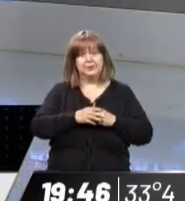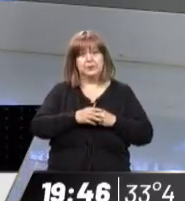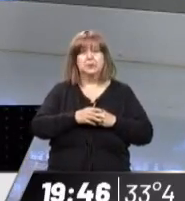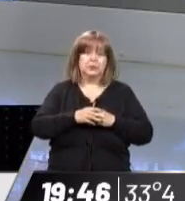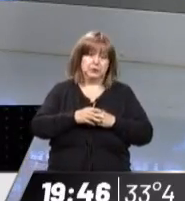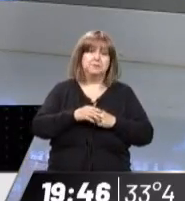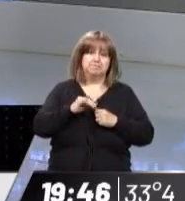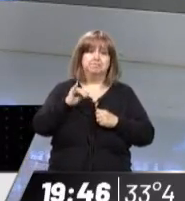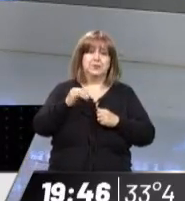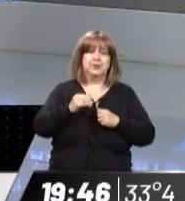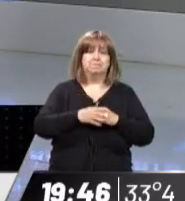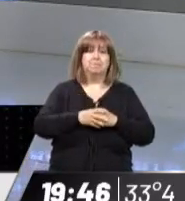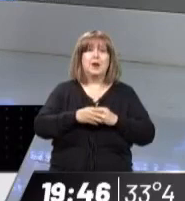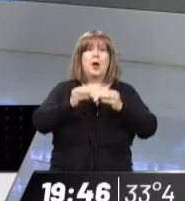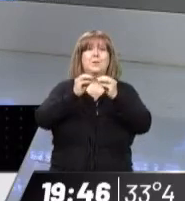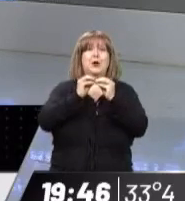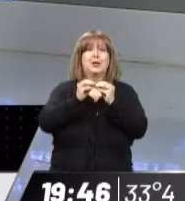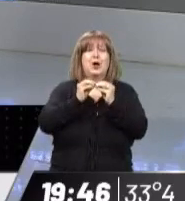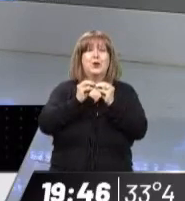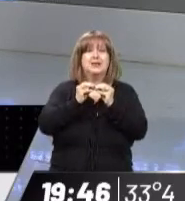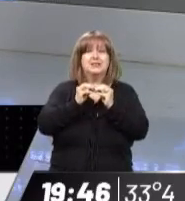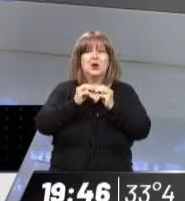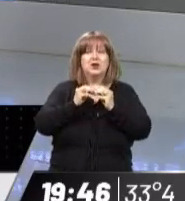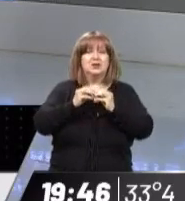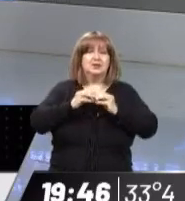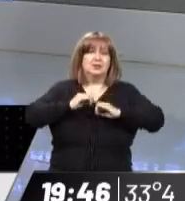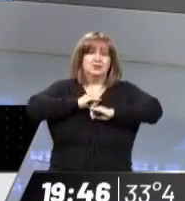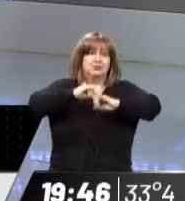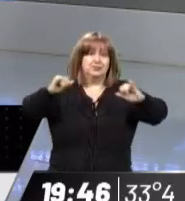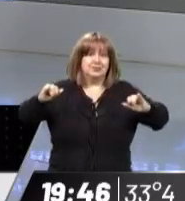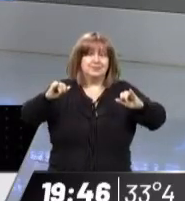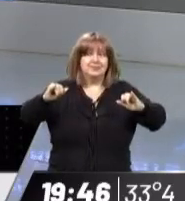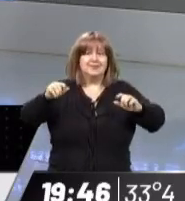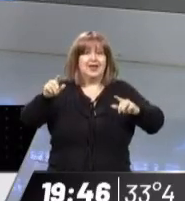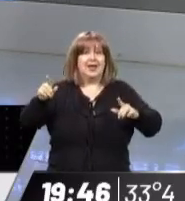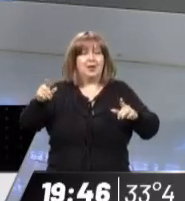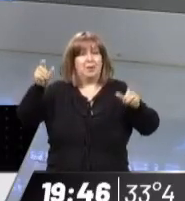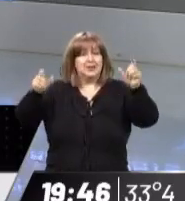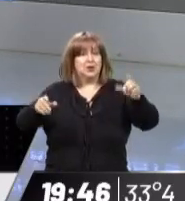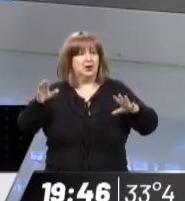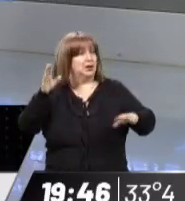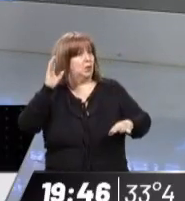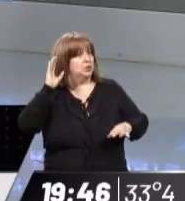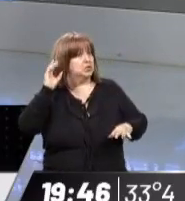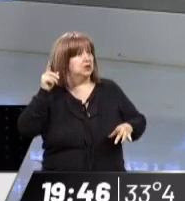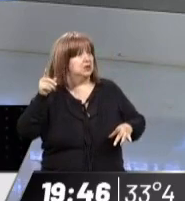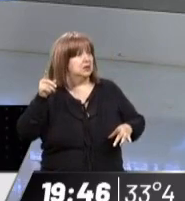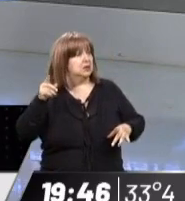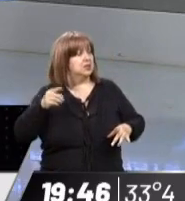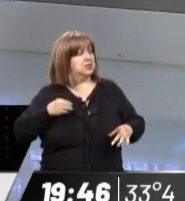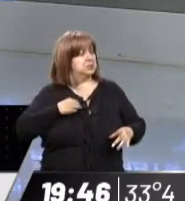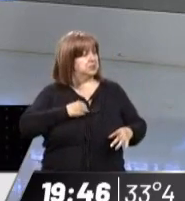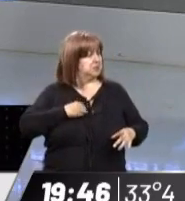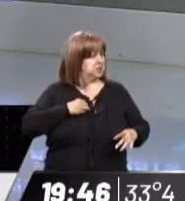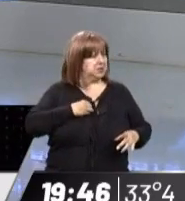Por supuesto, sí. Los juicios mueven todo. Claro, movilizan ese tejido de... Claro, sí, se movilizan mucho porque hay mucha